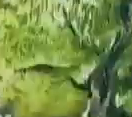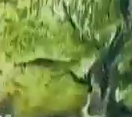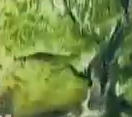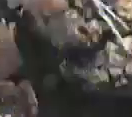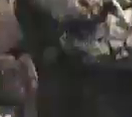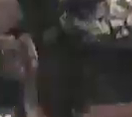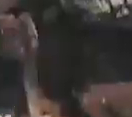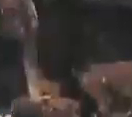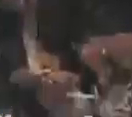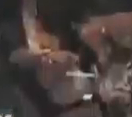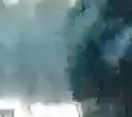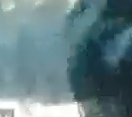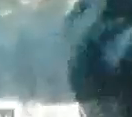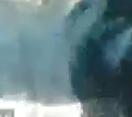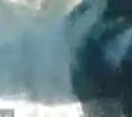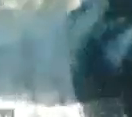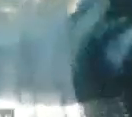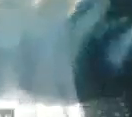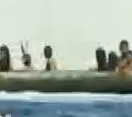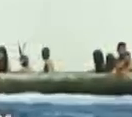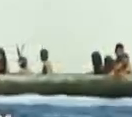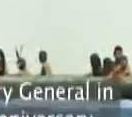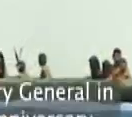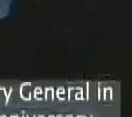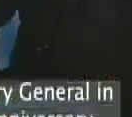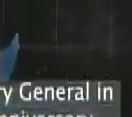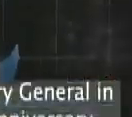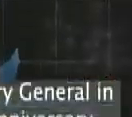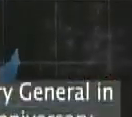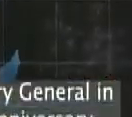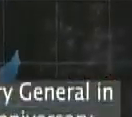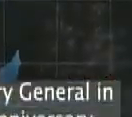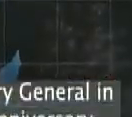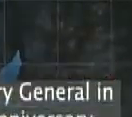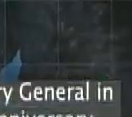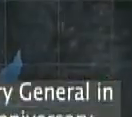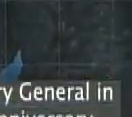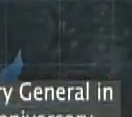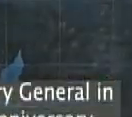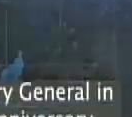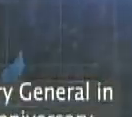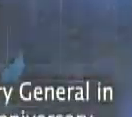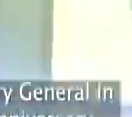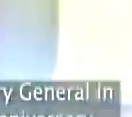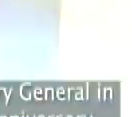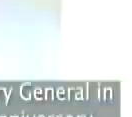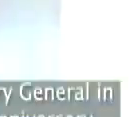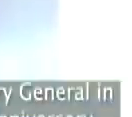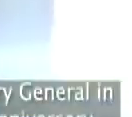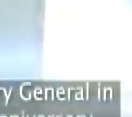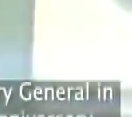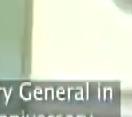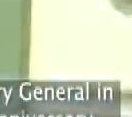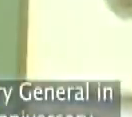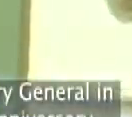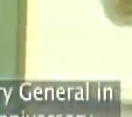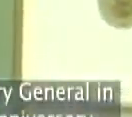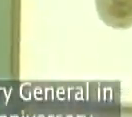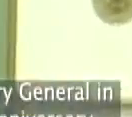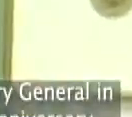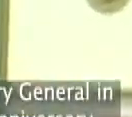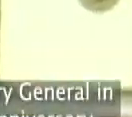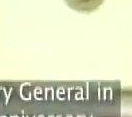sueños sueños tierra de gracia y oportunidad como miembro fundador de lope recibió al secretario general en